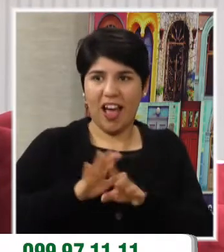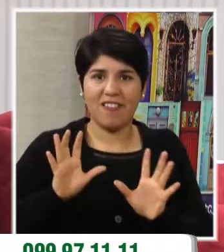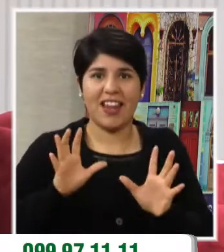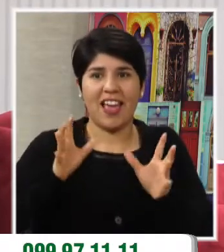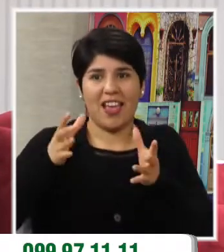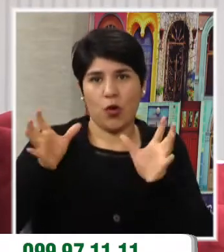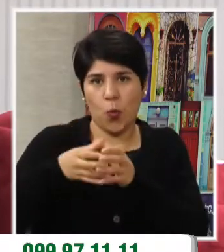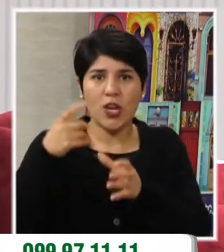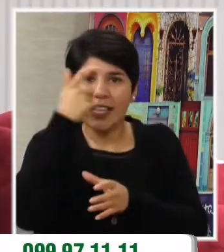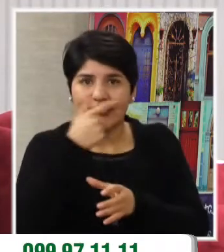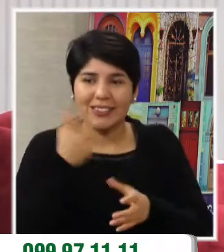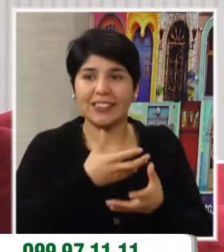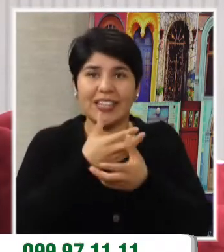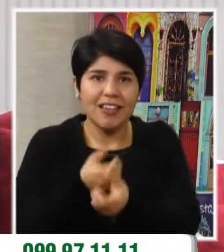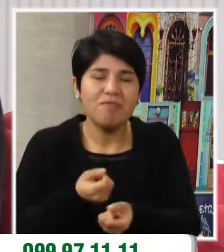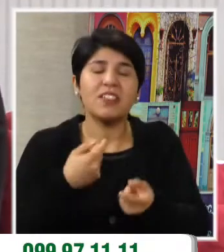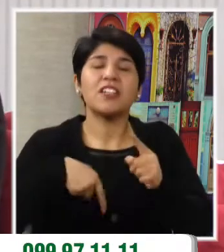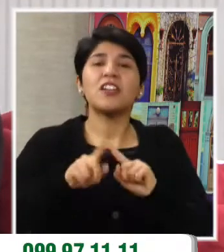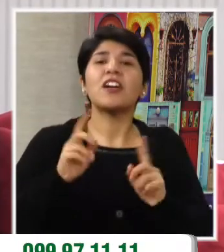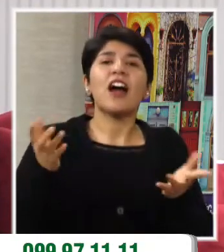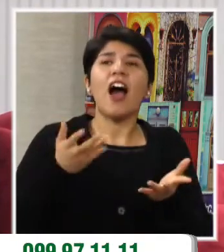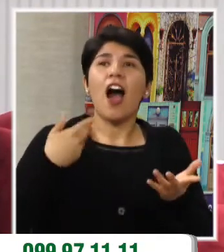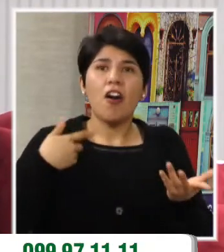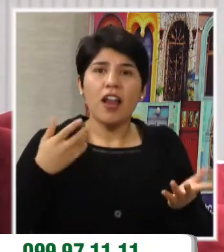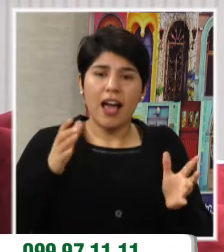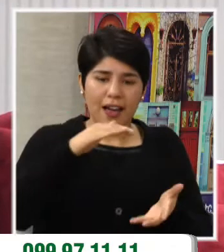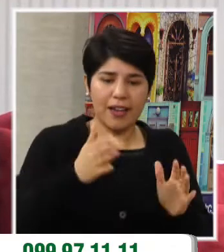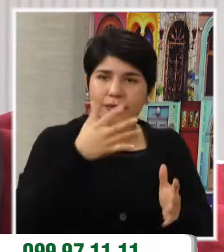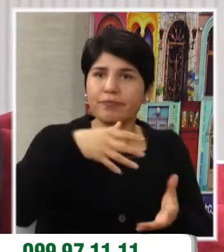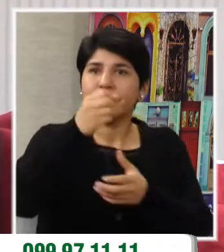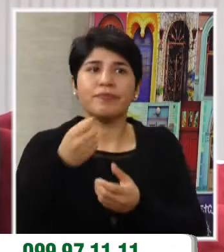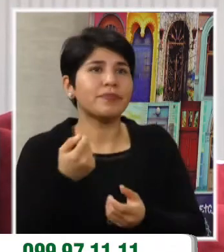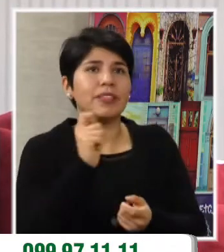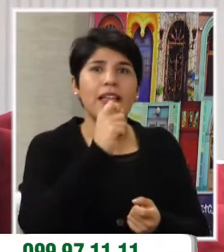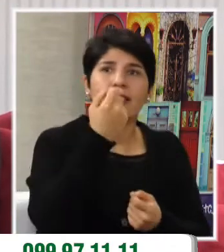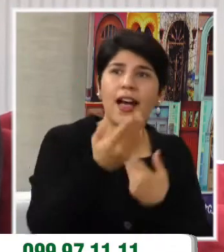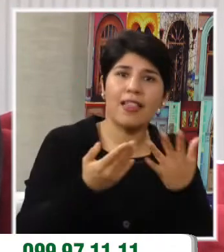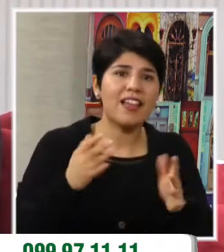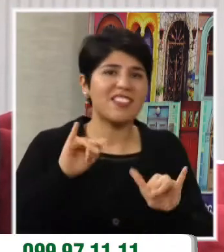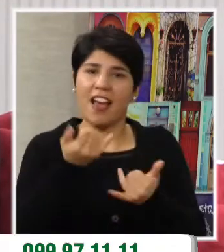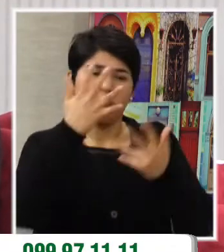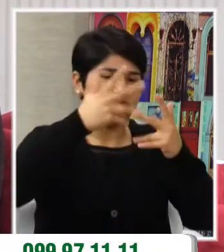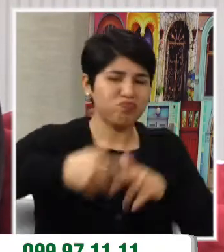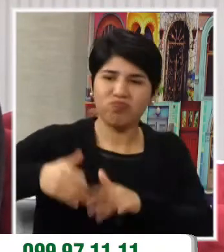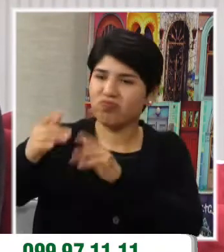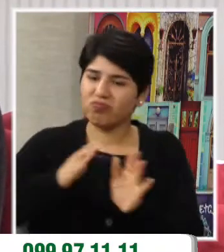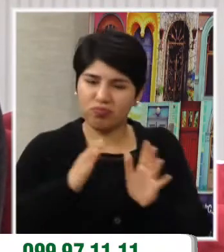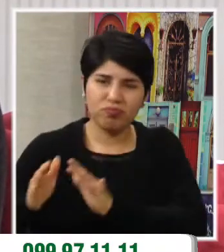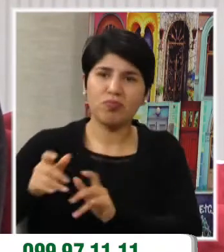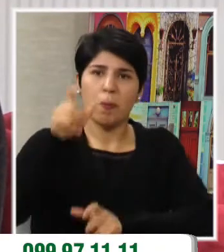las canastas y gracias a dios por su arte todos los ciegos y las personas baja visión del departamento que necesitaban